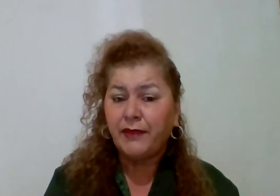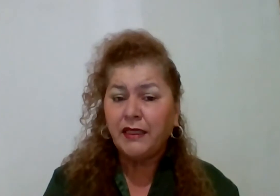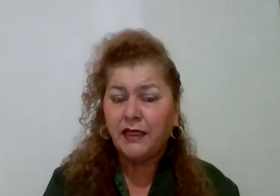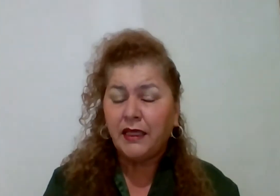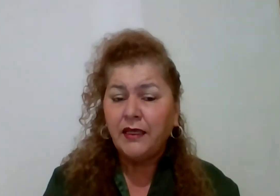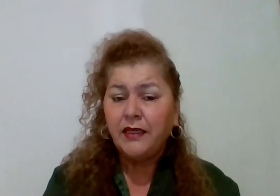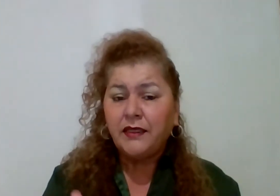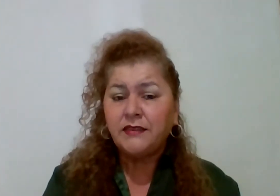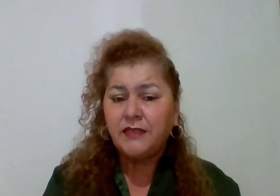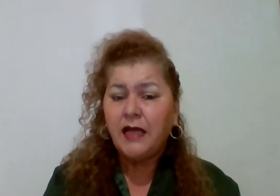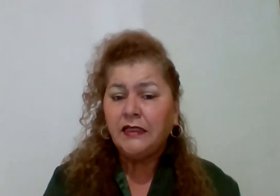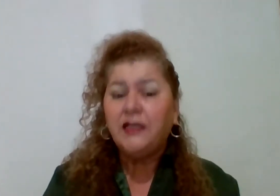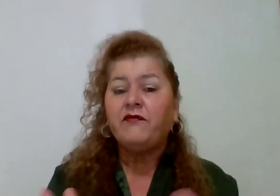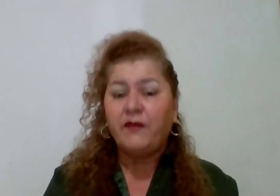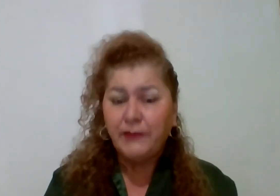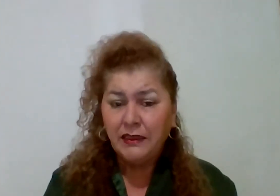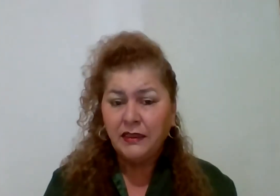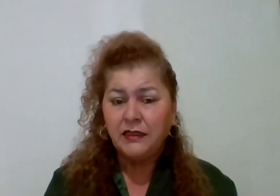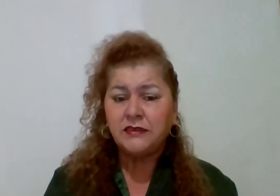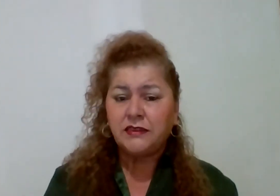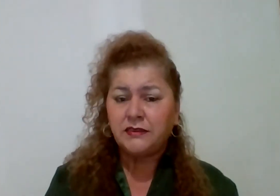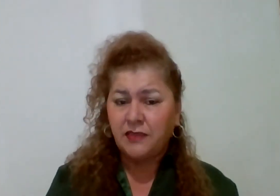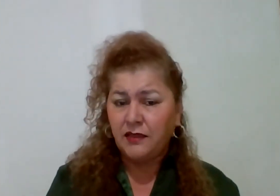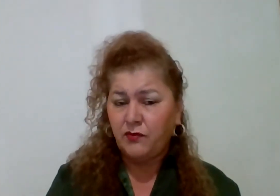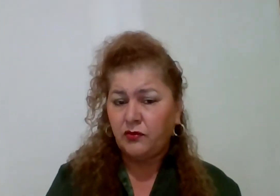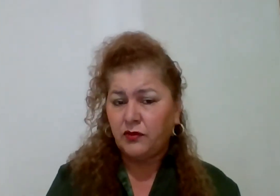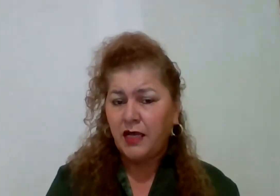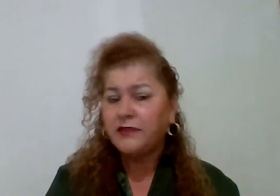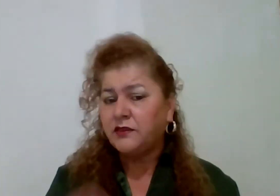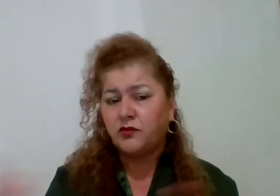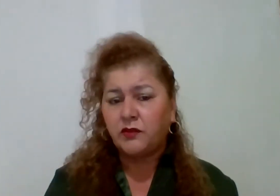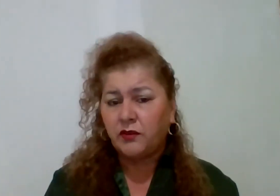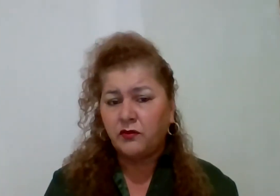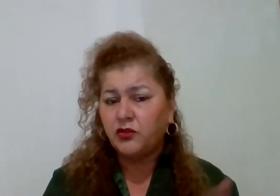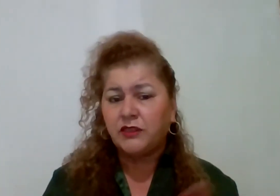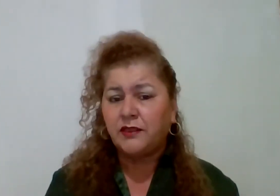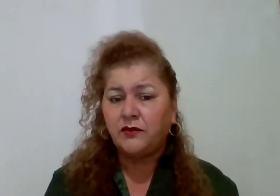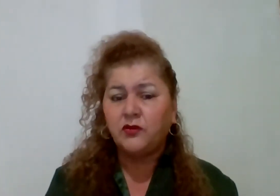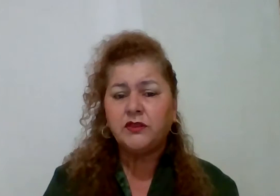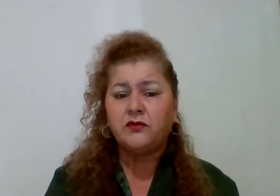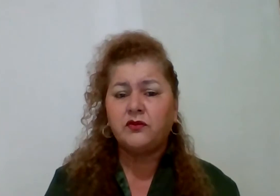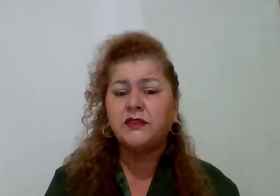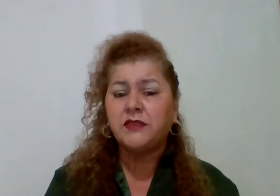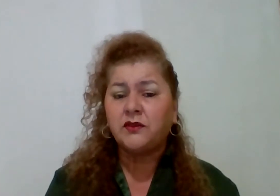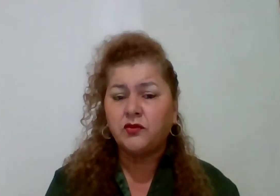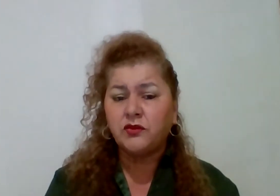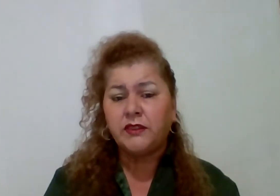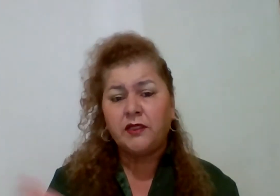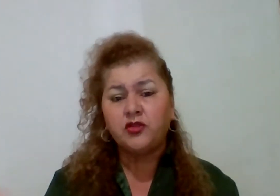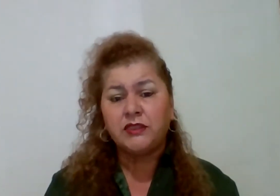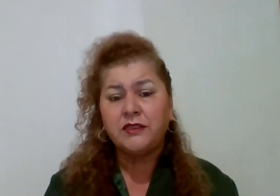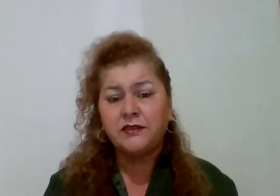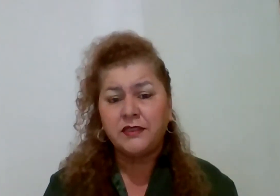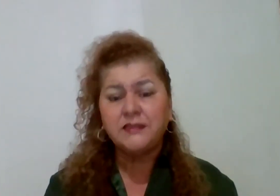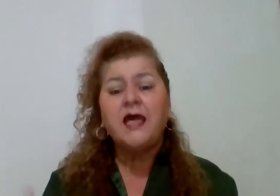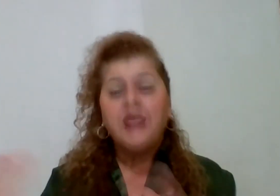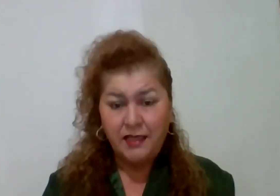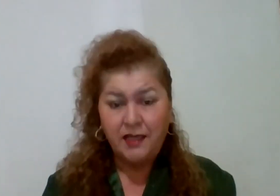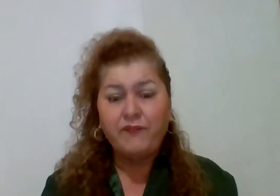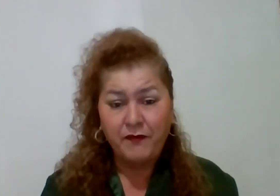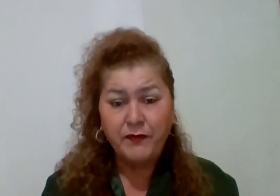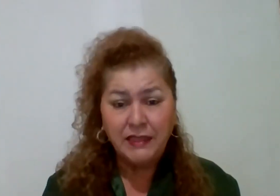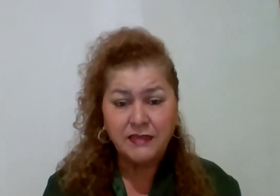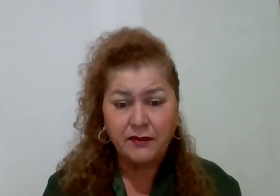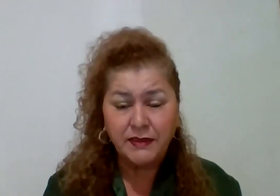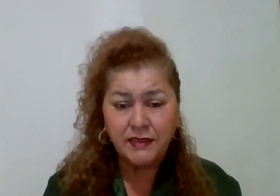permite también que sean las familias las que están involucradas en su artículo 82, en unos estatutos y en el 83, que